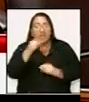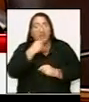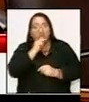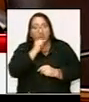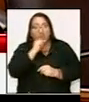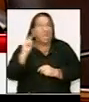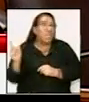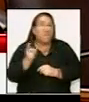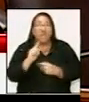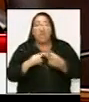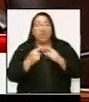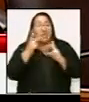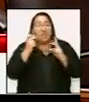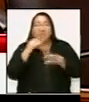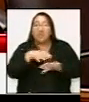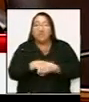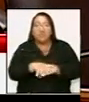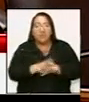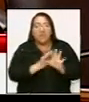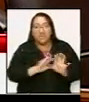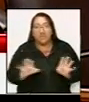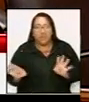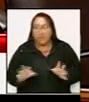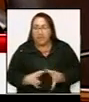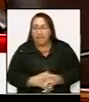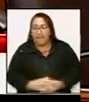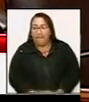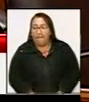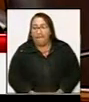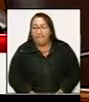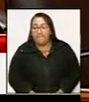mujeres y no desde el enfoque de inclusión que...